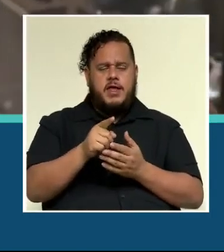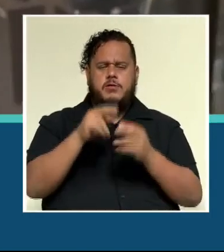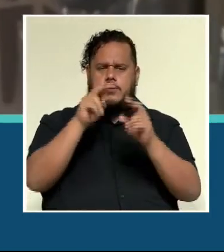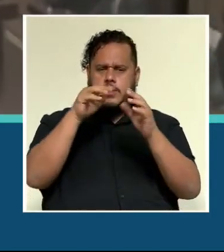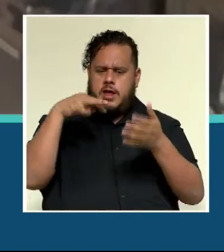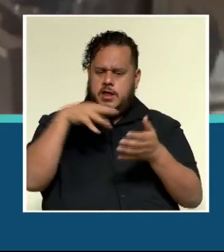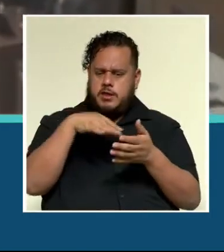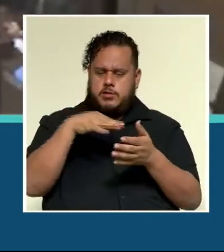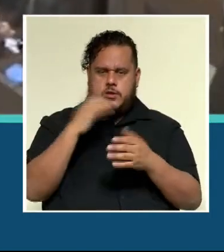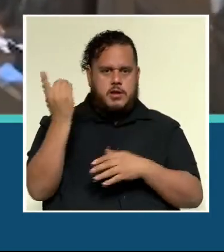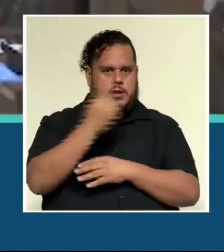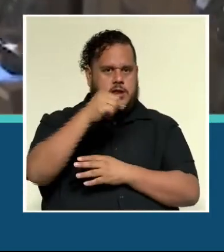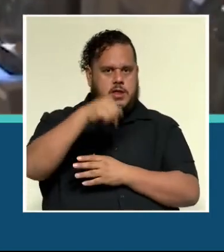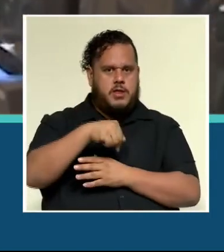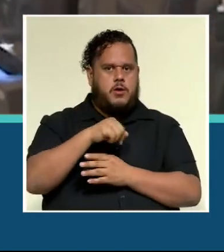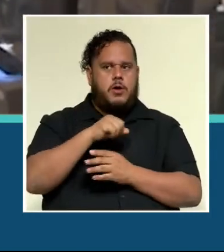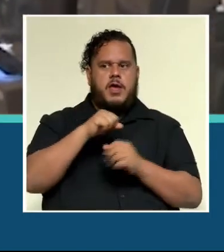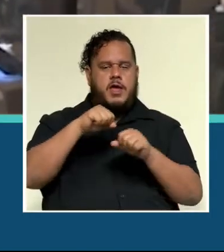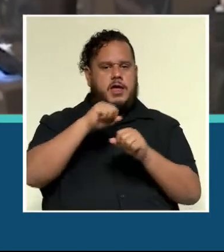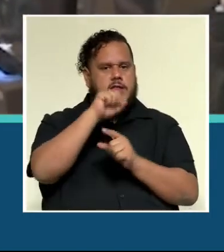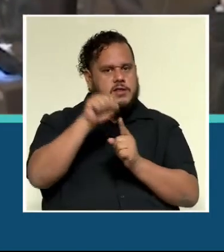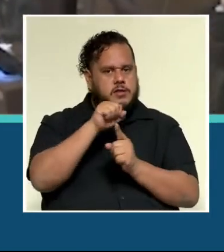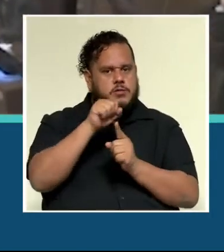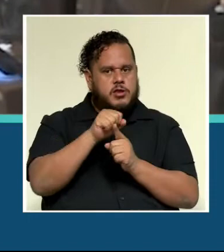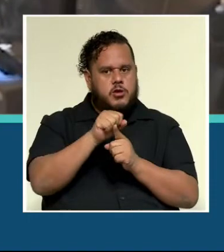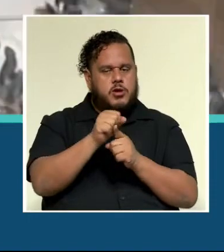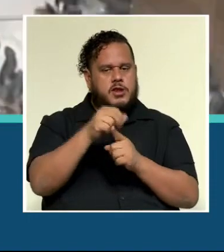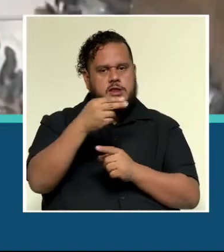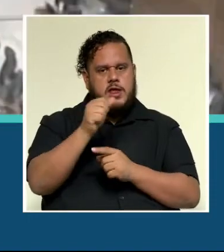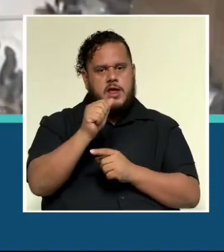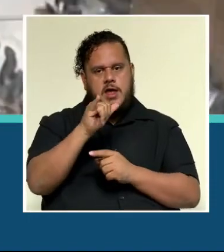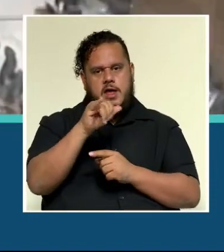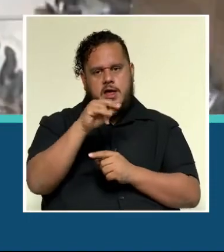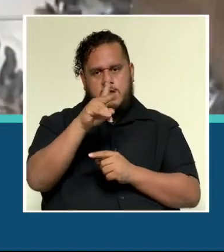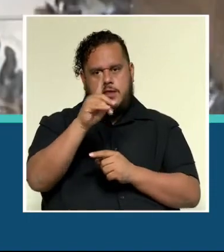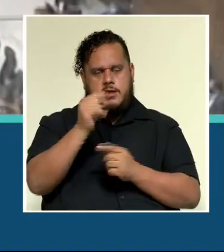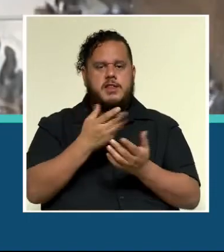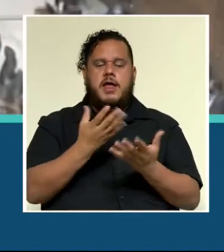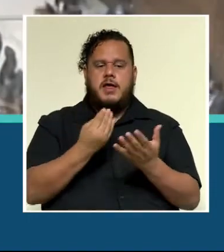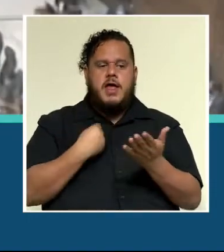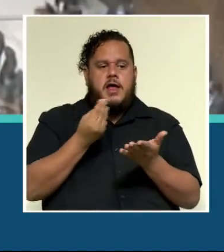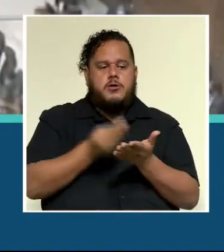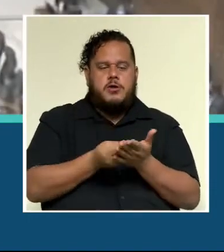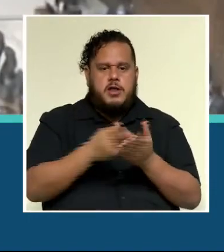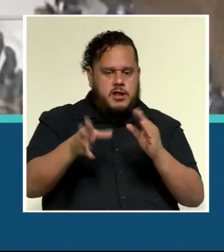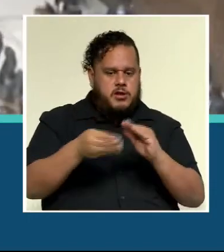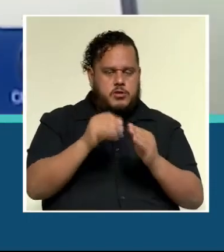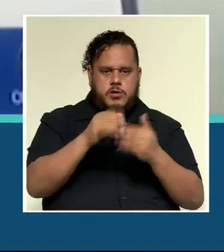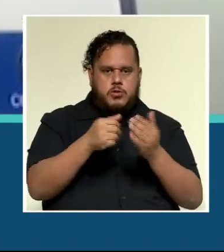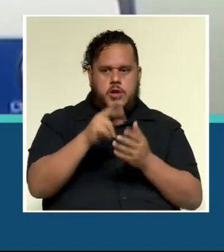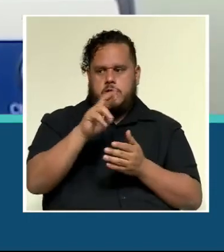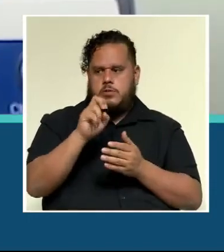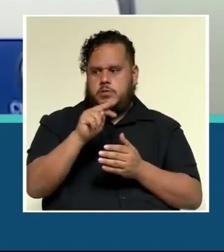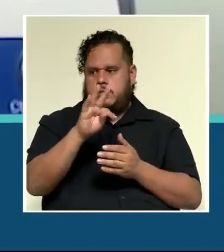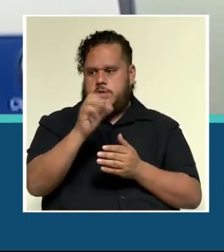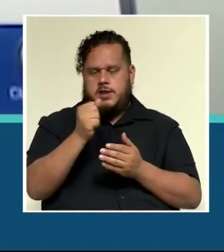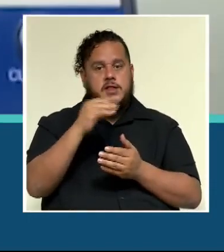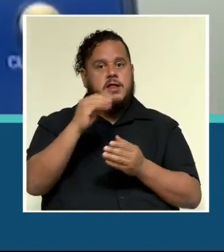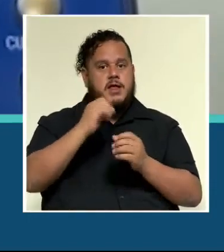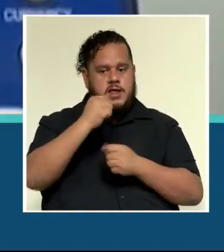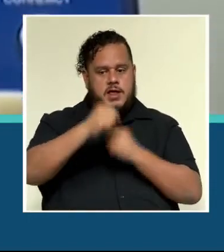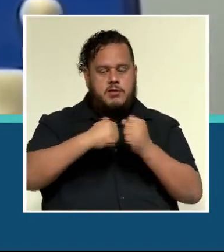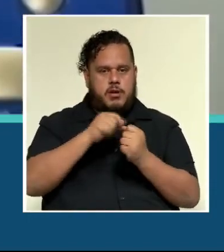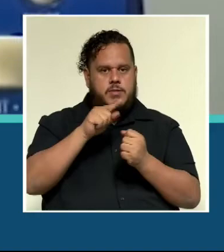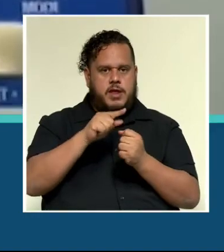día de hoy en la Comisión de Asuntos Hacendarios, tiene como objetivo que al contribuyente se le sumen todas sus rentas y anualmente ese monto